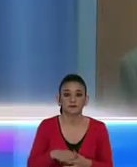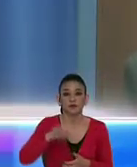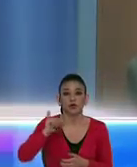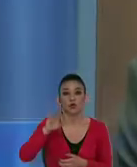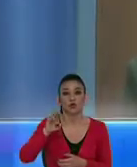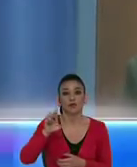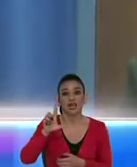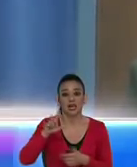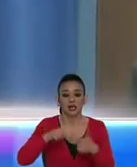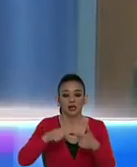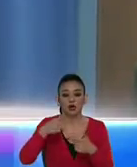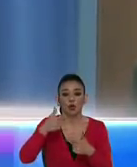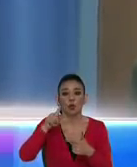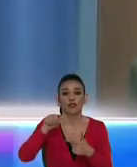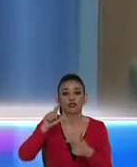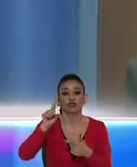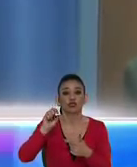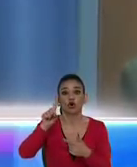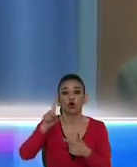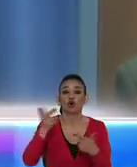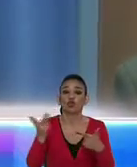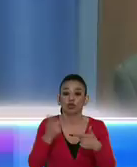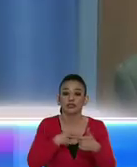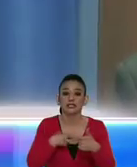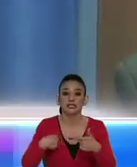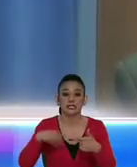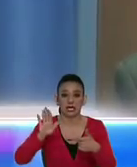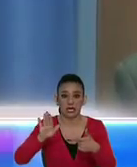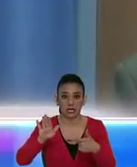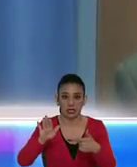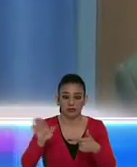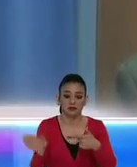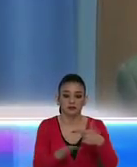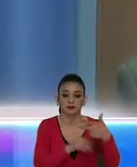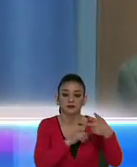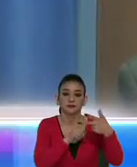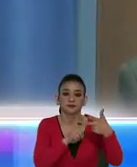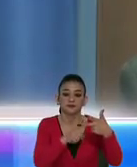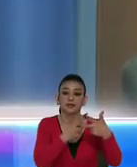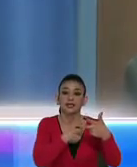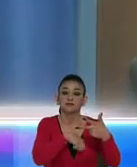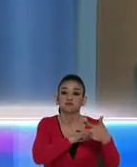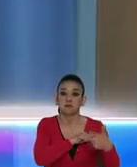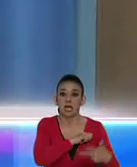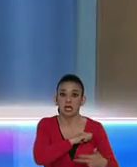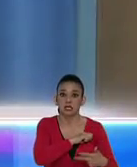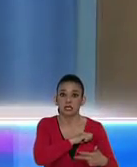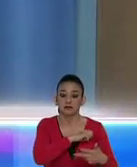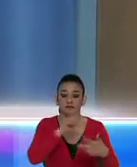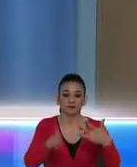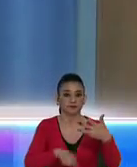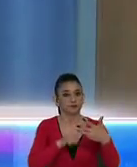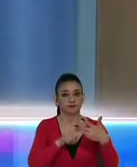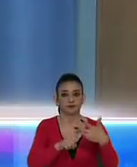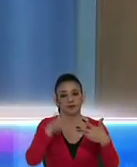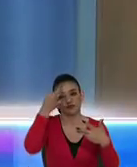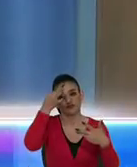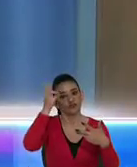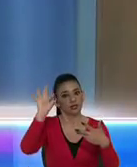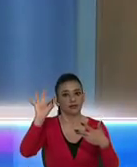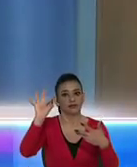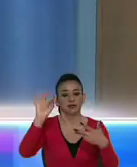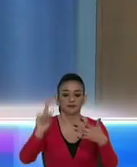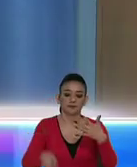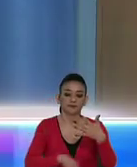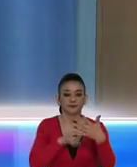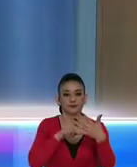Guangdong en la República Popular China, el Reino de España, la República de Francia, la